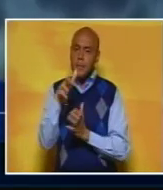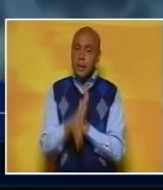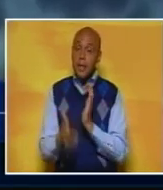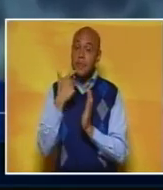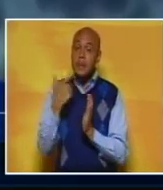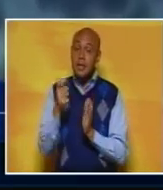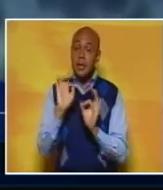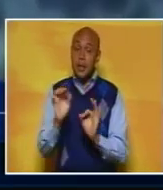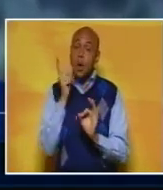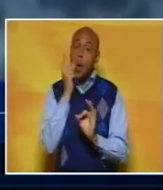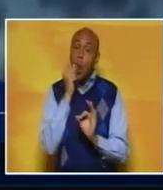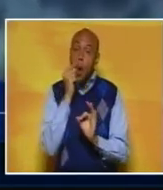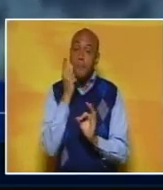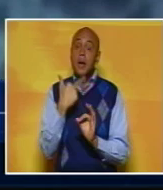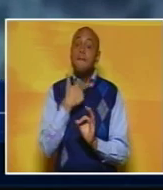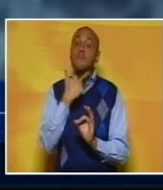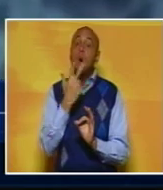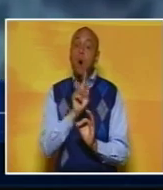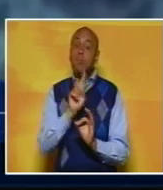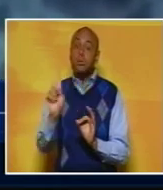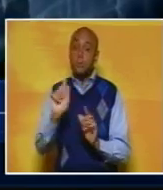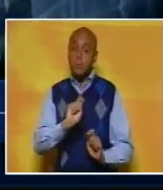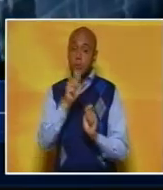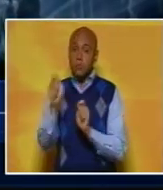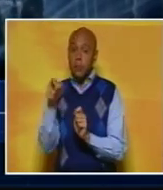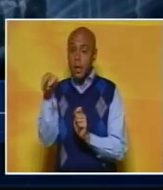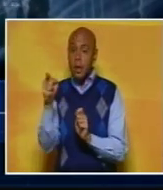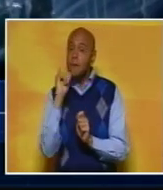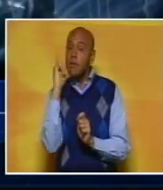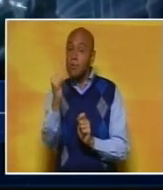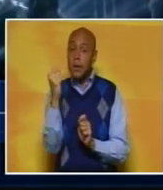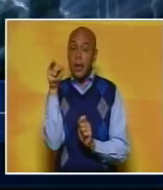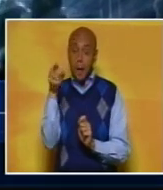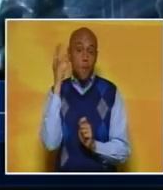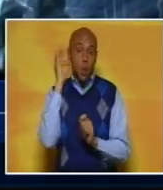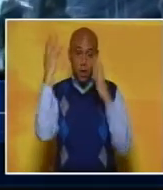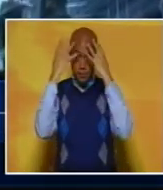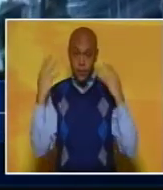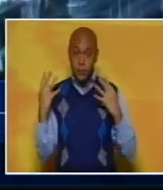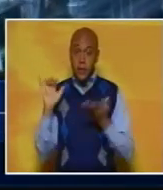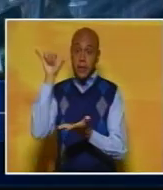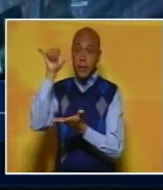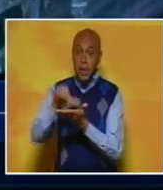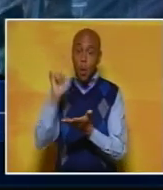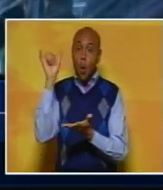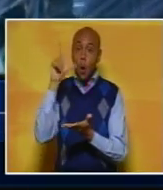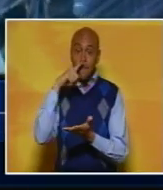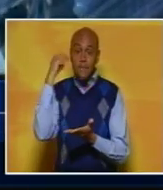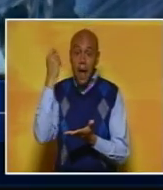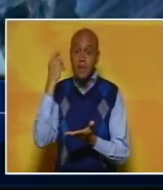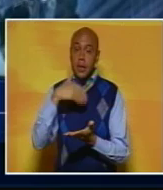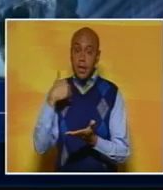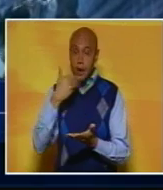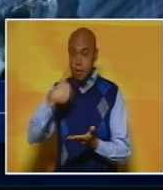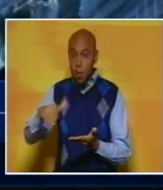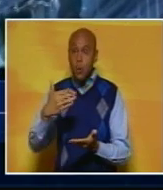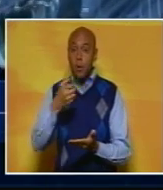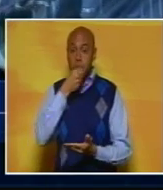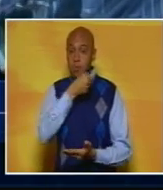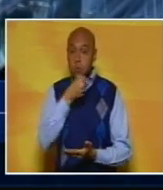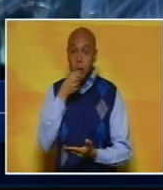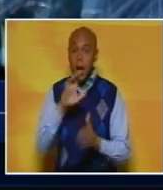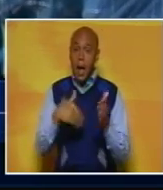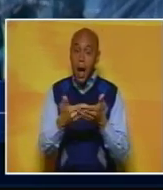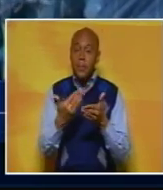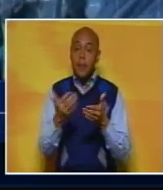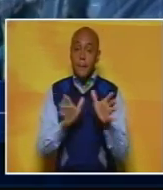según lo anunció el portavoz del artista. Madonna llegó a París el 22 de febrero y tiene previstas presentaciones en Francia hasta el 11 de